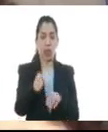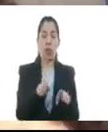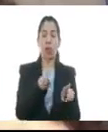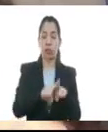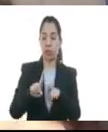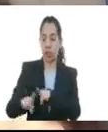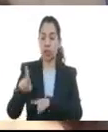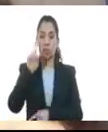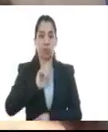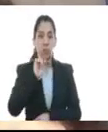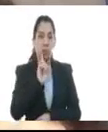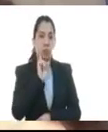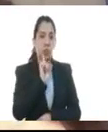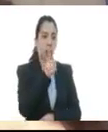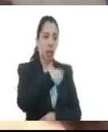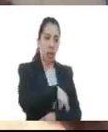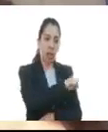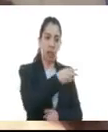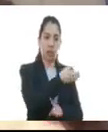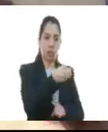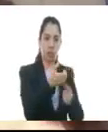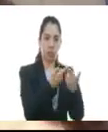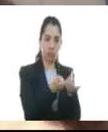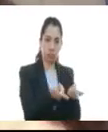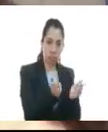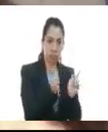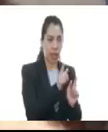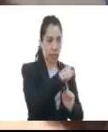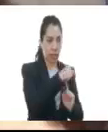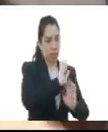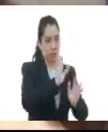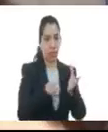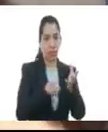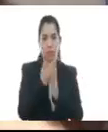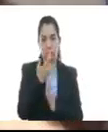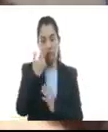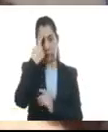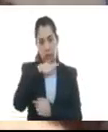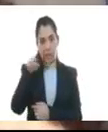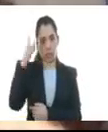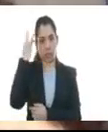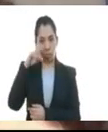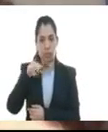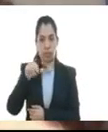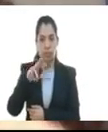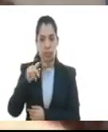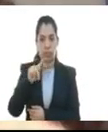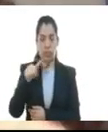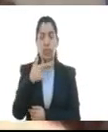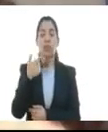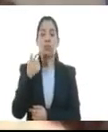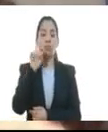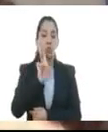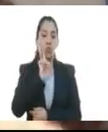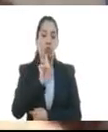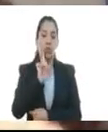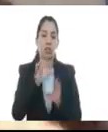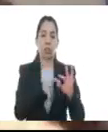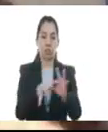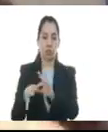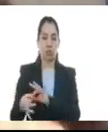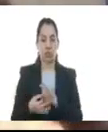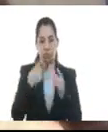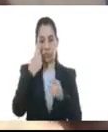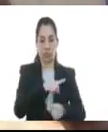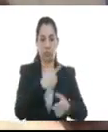ya salieron de Santa Marta a Catitla, que se llaman Mujeres Unidas por la Libertad. Cuando yo las conocí era un